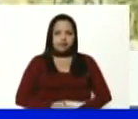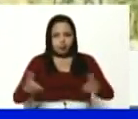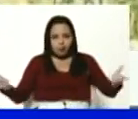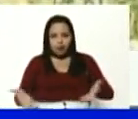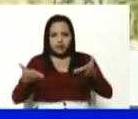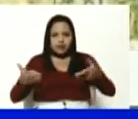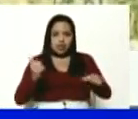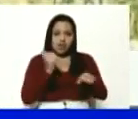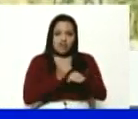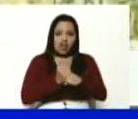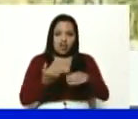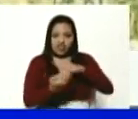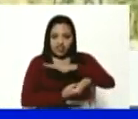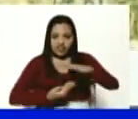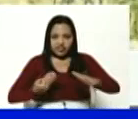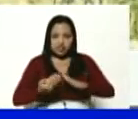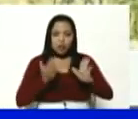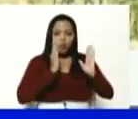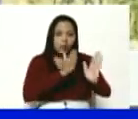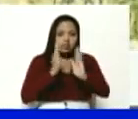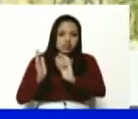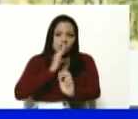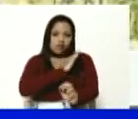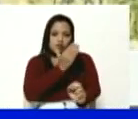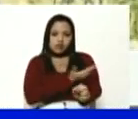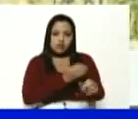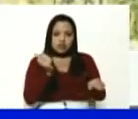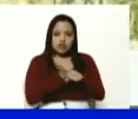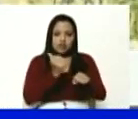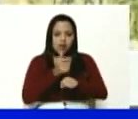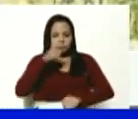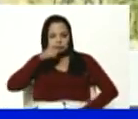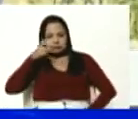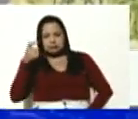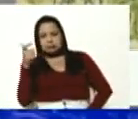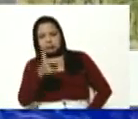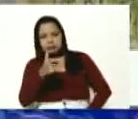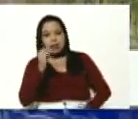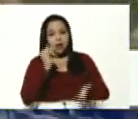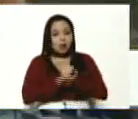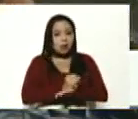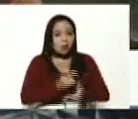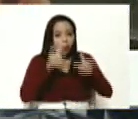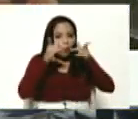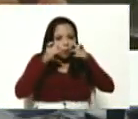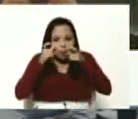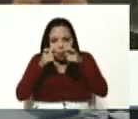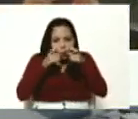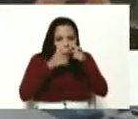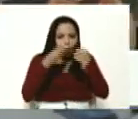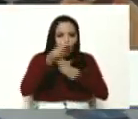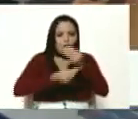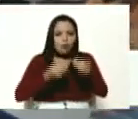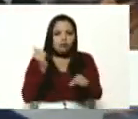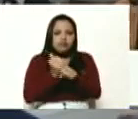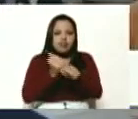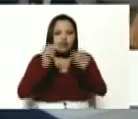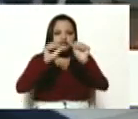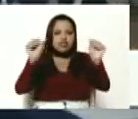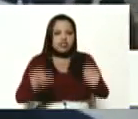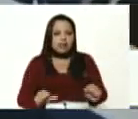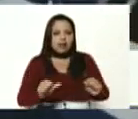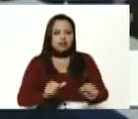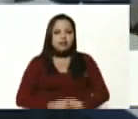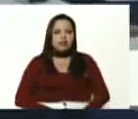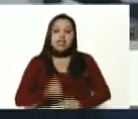organicen la fuerza trabajadora sean vigilantes ojos y oídos del sistema al amor que debemos tener